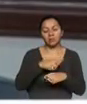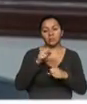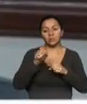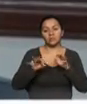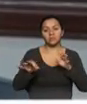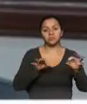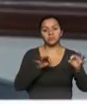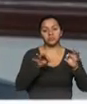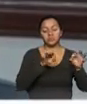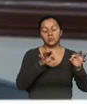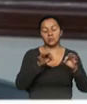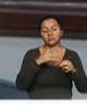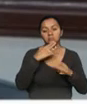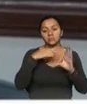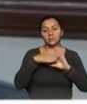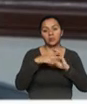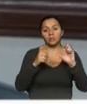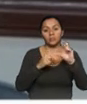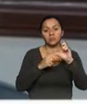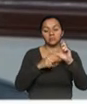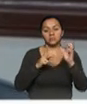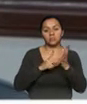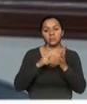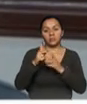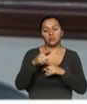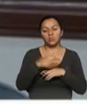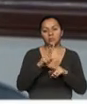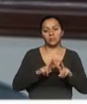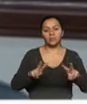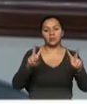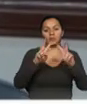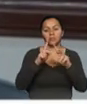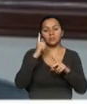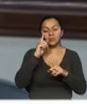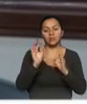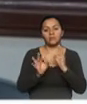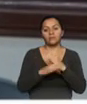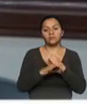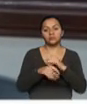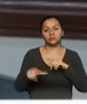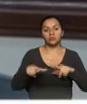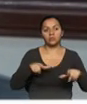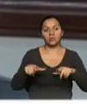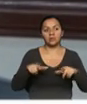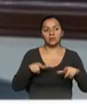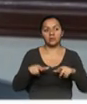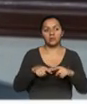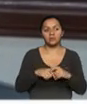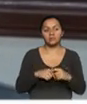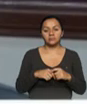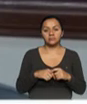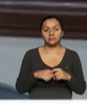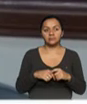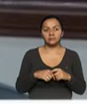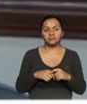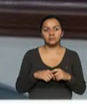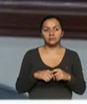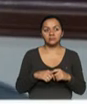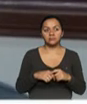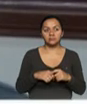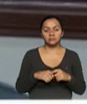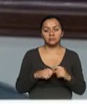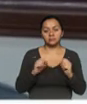explica en la ventanilla del Banco del Pacífico que viene a cancelar el valor del permiso de funcionamiento correspondiente y acto seguido